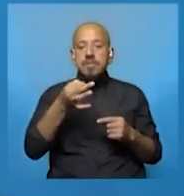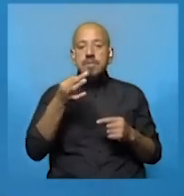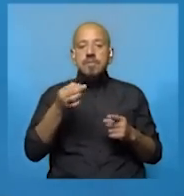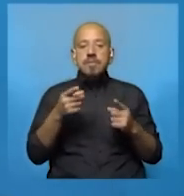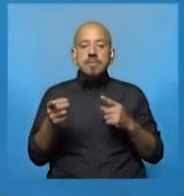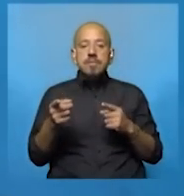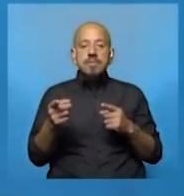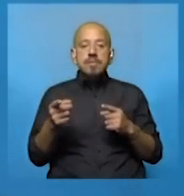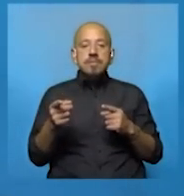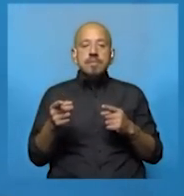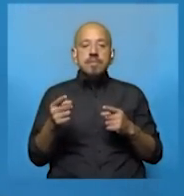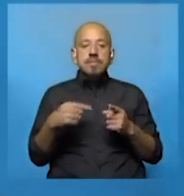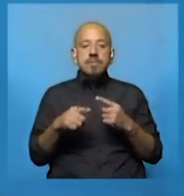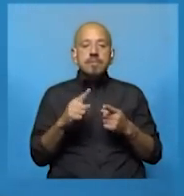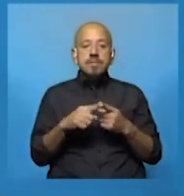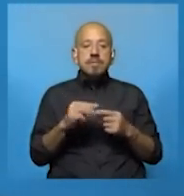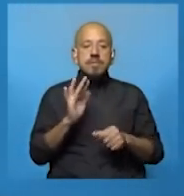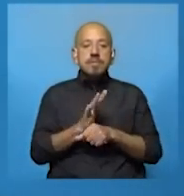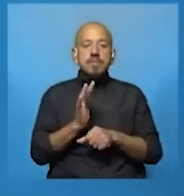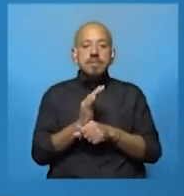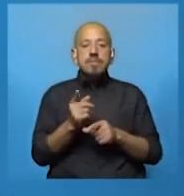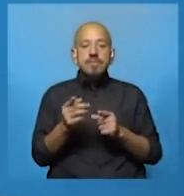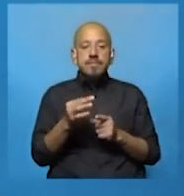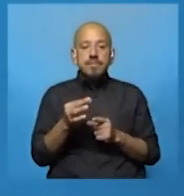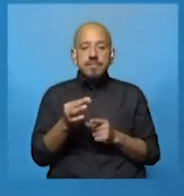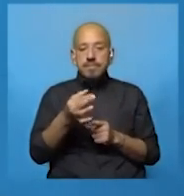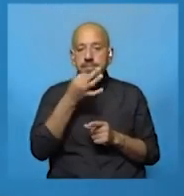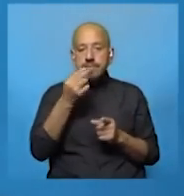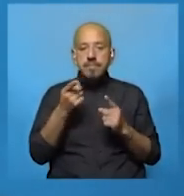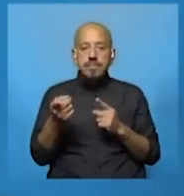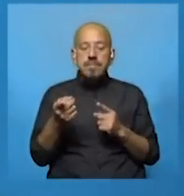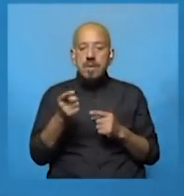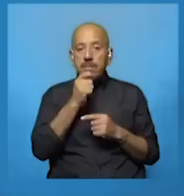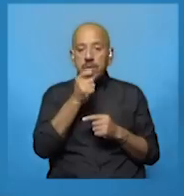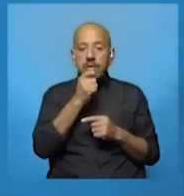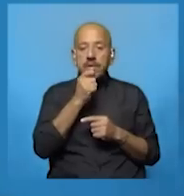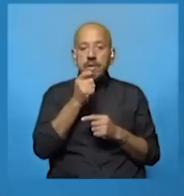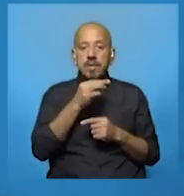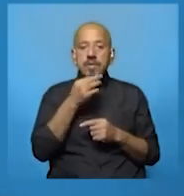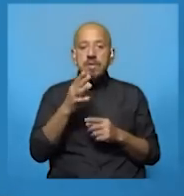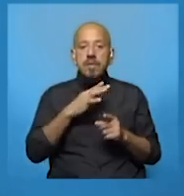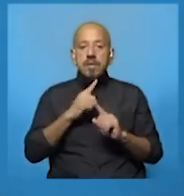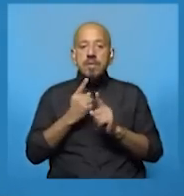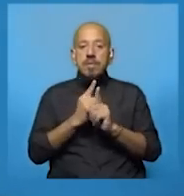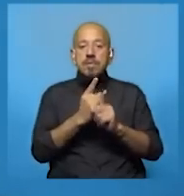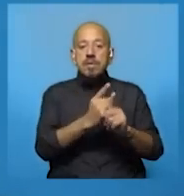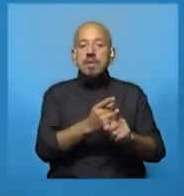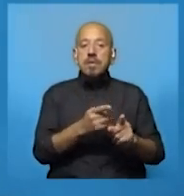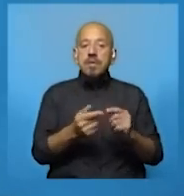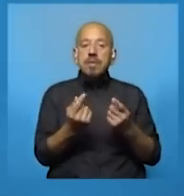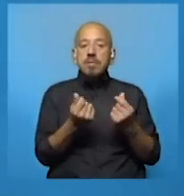a ya se me va el nombre del actor pero no importa se le dice a uno de los periodistas hay que perseguir el dinero